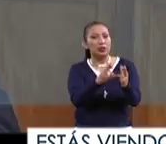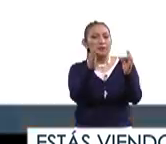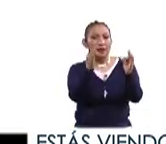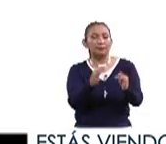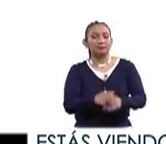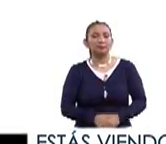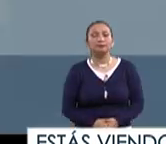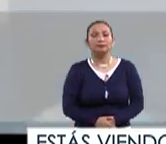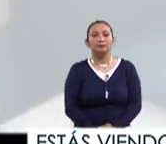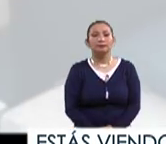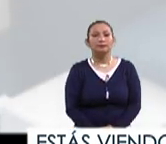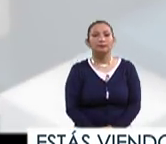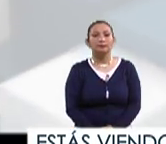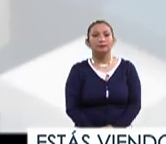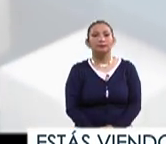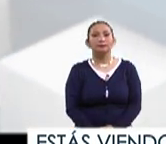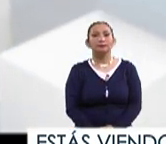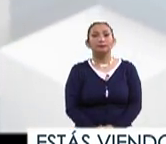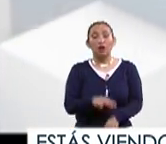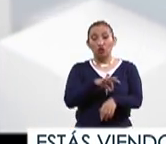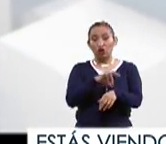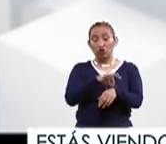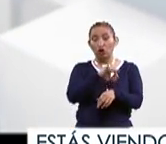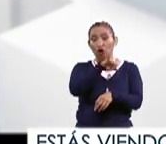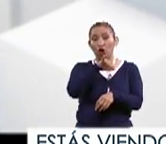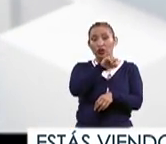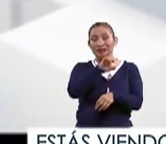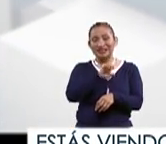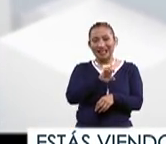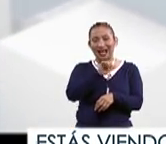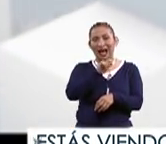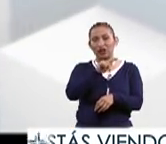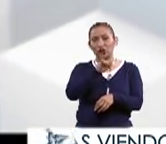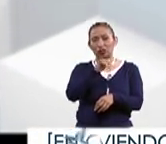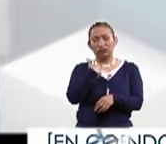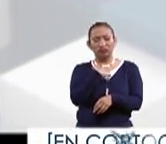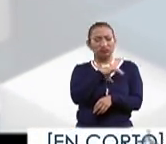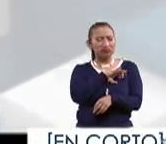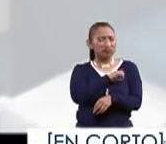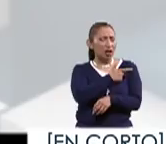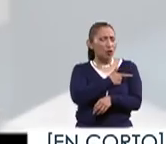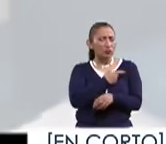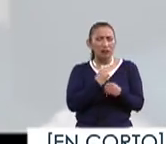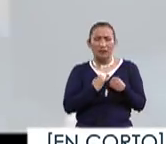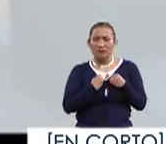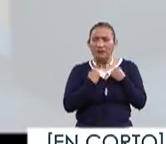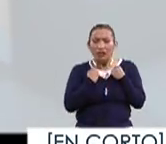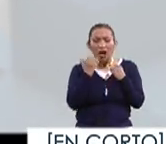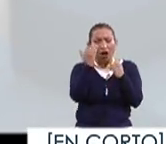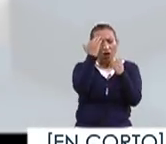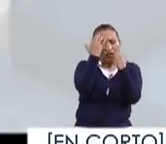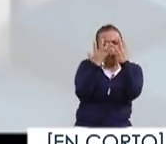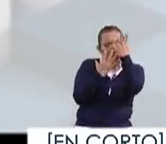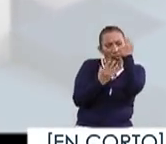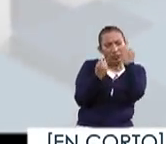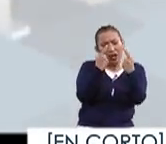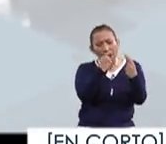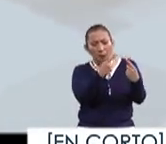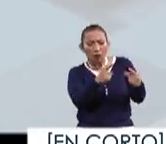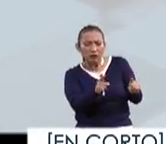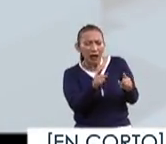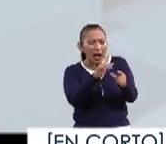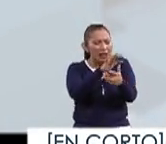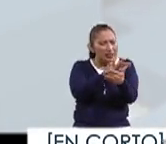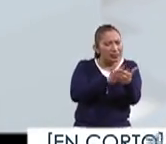haga bien. El doctor José Antonio Carrasco, un apasionado por la vida, el conocimiento, la música,